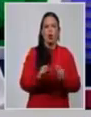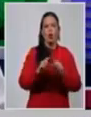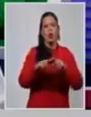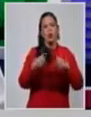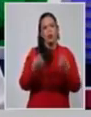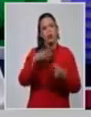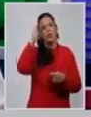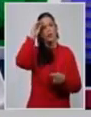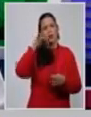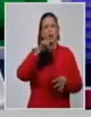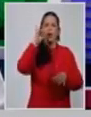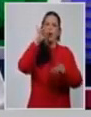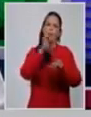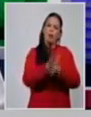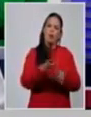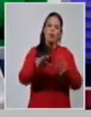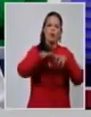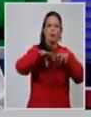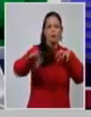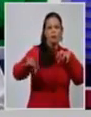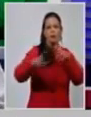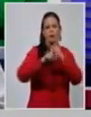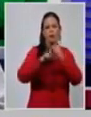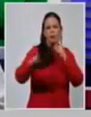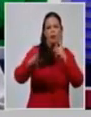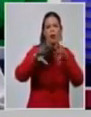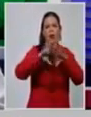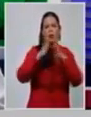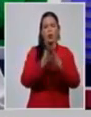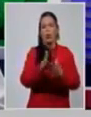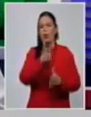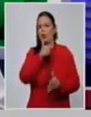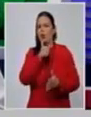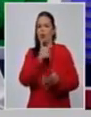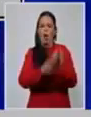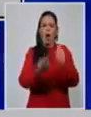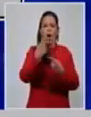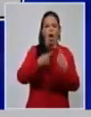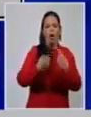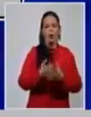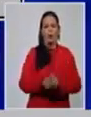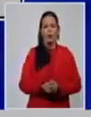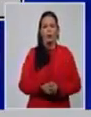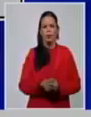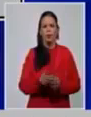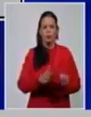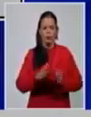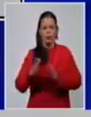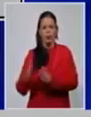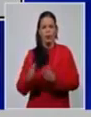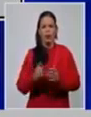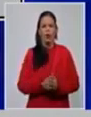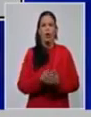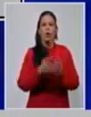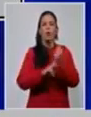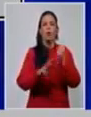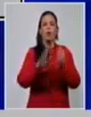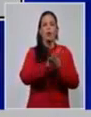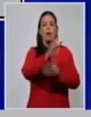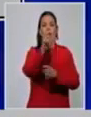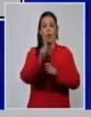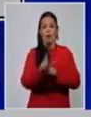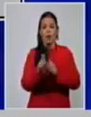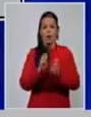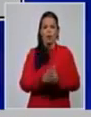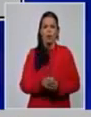los casos confirmados, los sospechosos y demás. Mayabeque, una provincia pequeña que no está en fase de